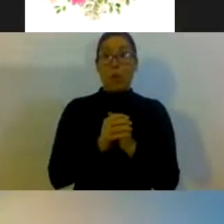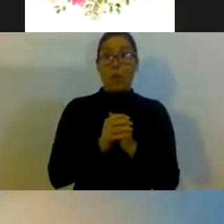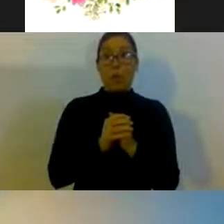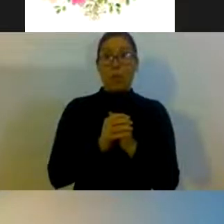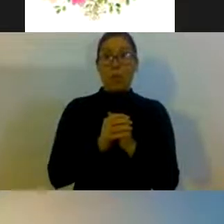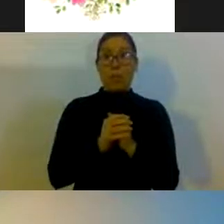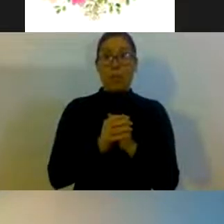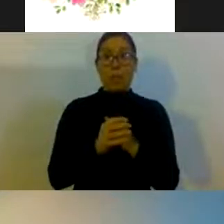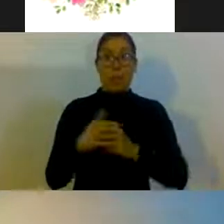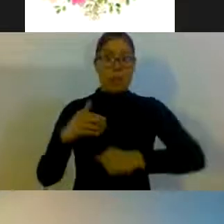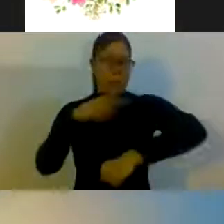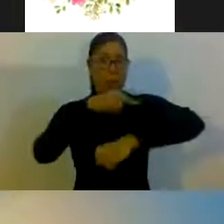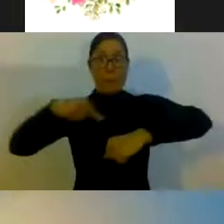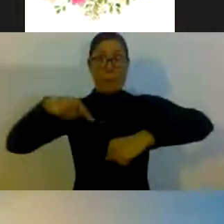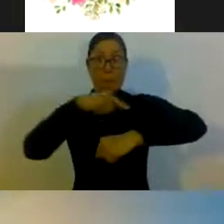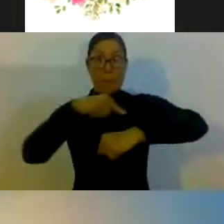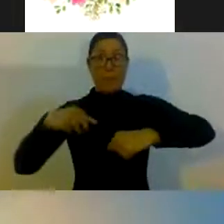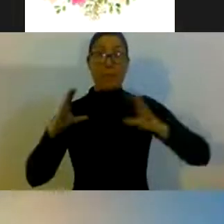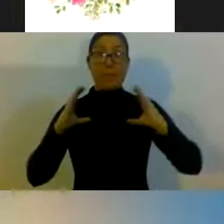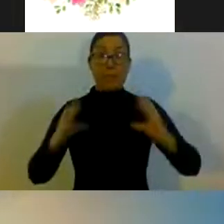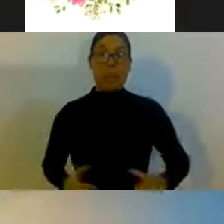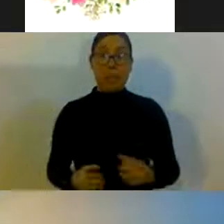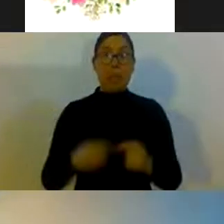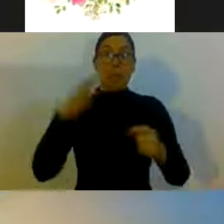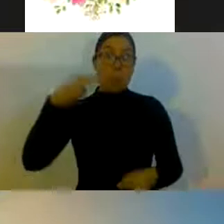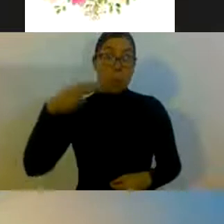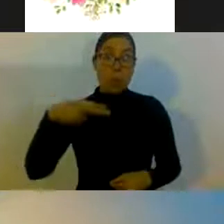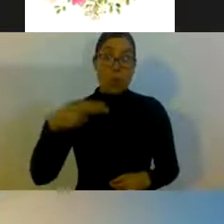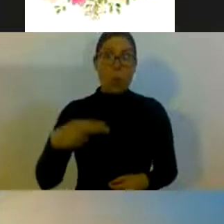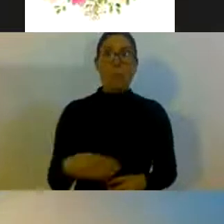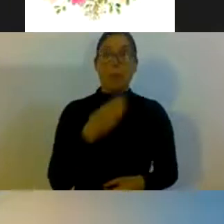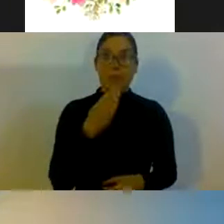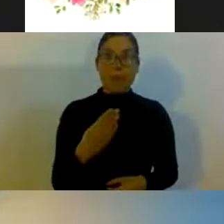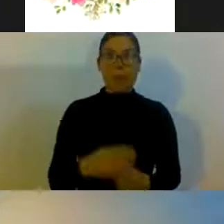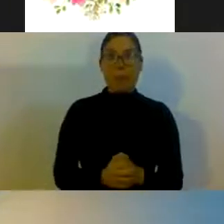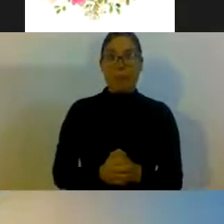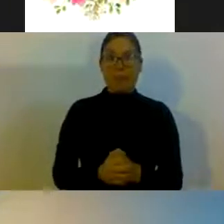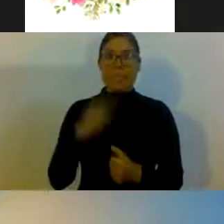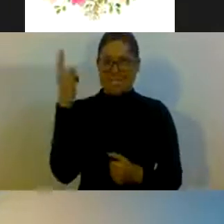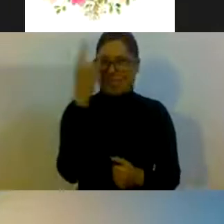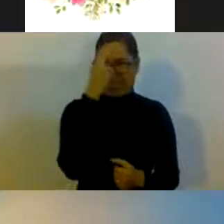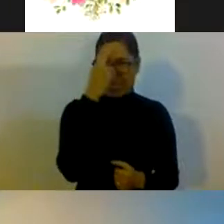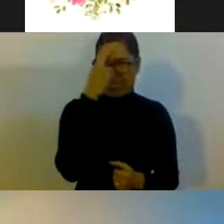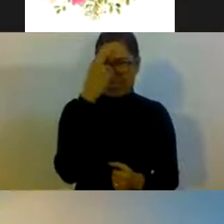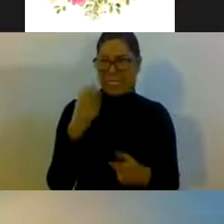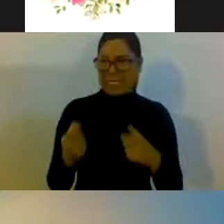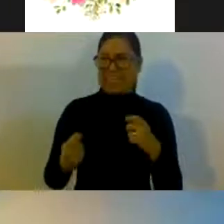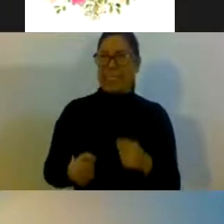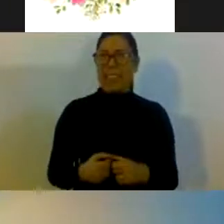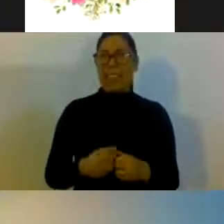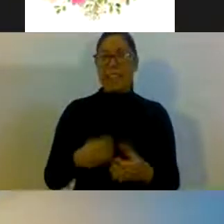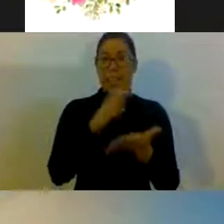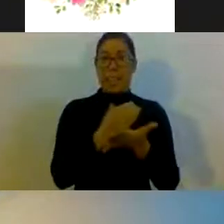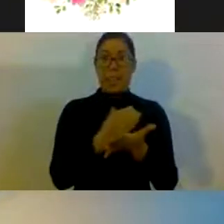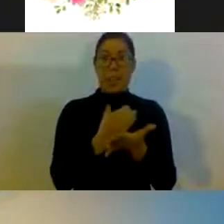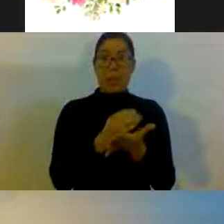tocaba partes que incluso ella desconocía? ¿Recuerdan esta parte del texto? Entonces, ahí mismo nos está dando la información, si partes que